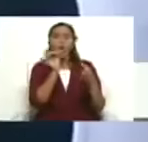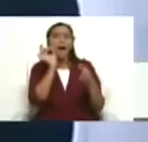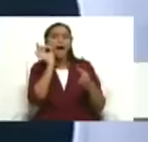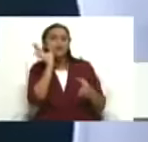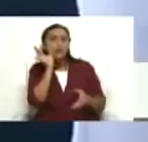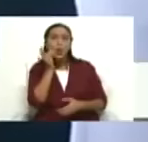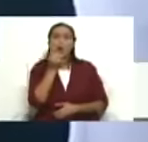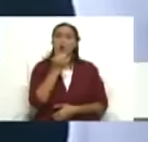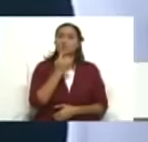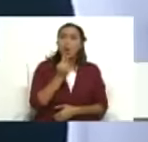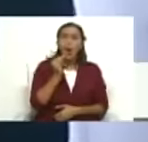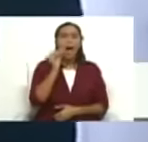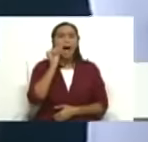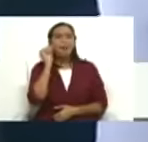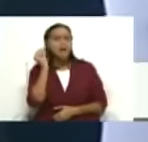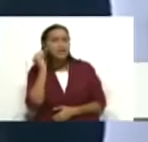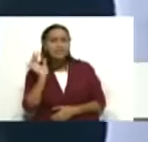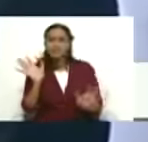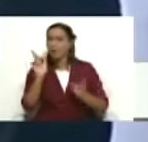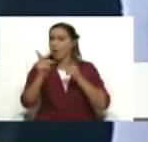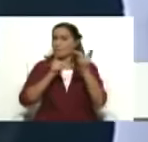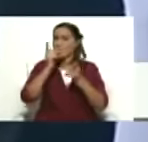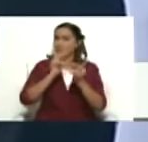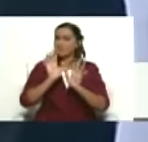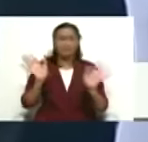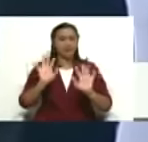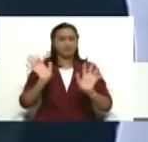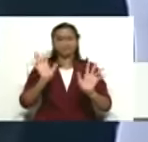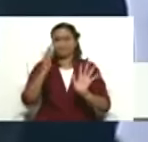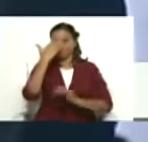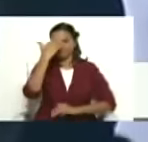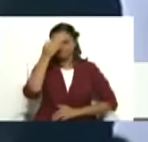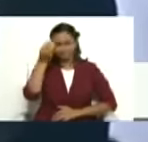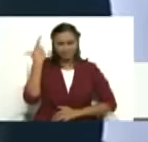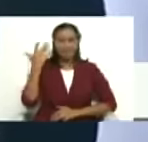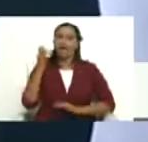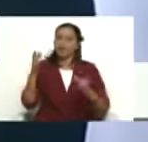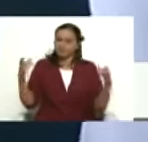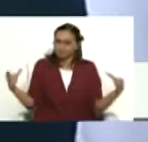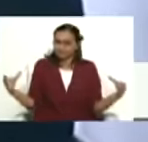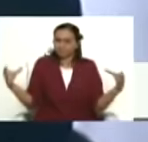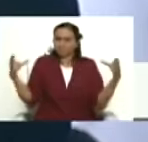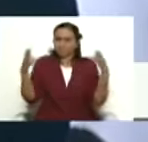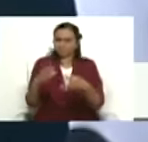el solo y puro interés de la patria venezolana.